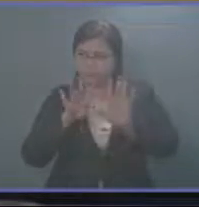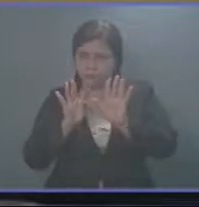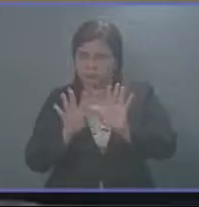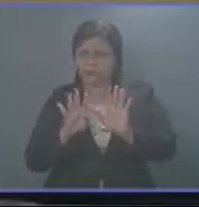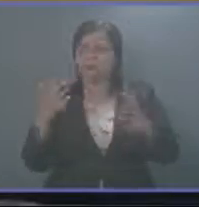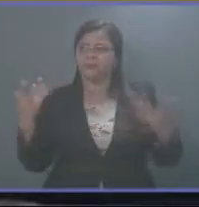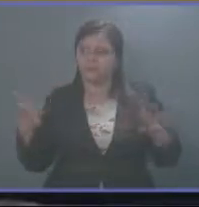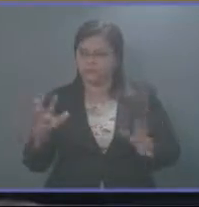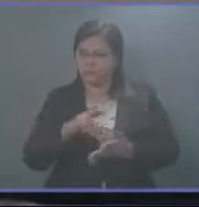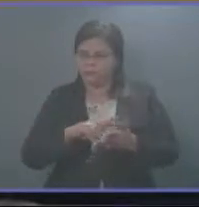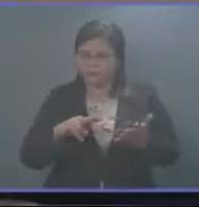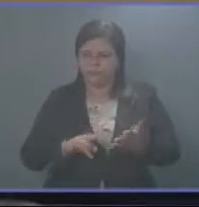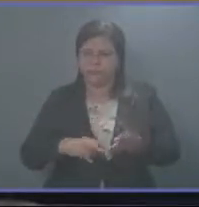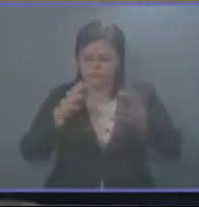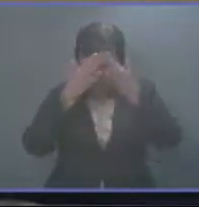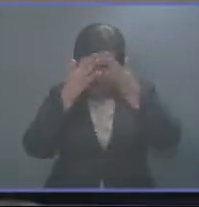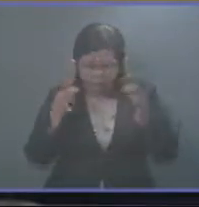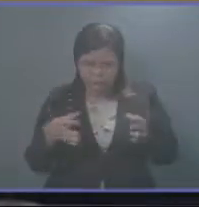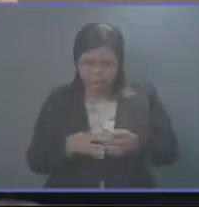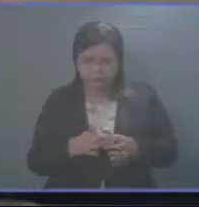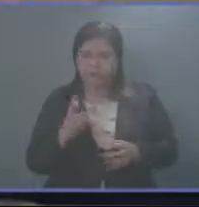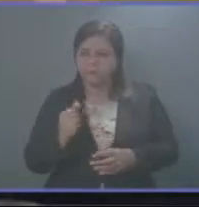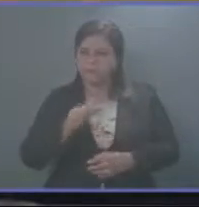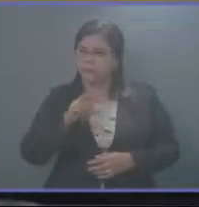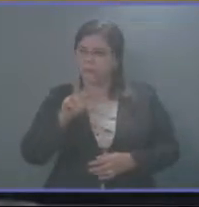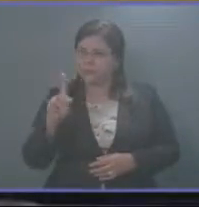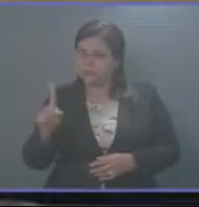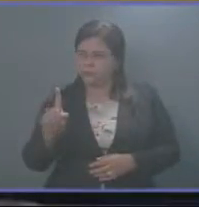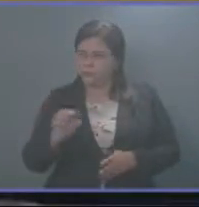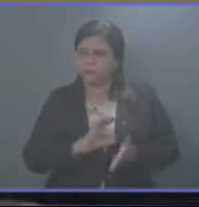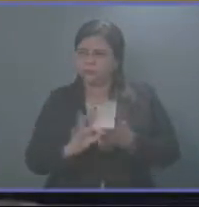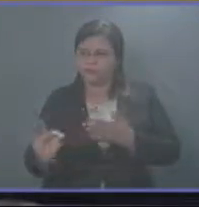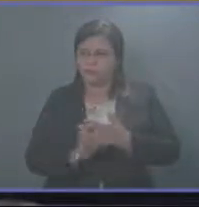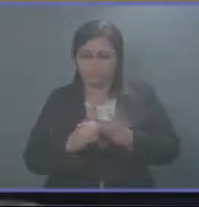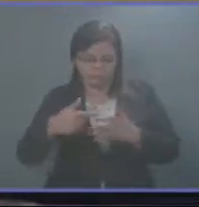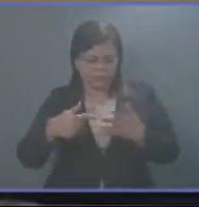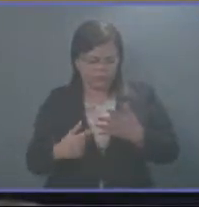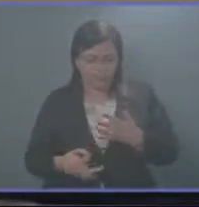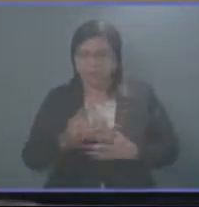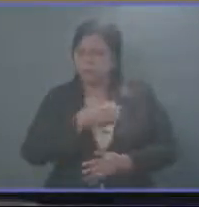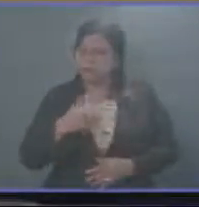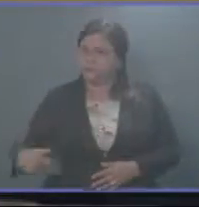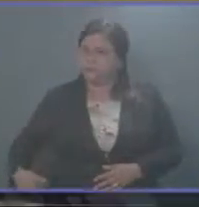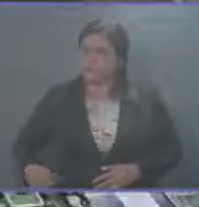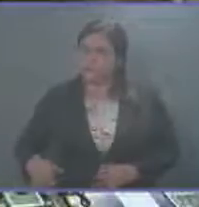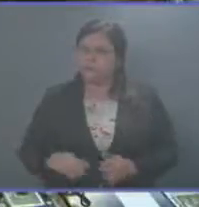Así leído el dictamen número 31, su respectivo proyecto de decreto, señor presidente.